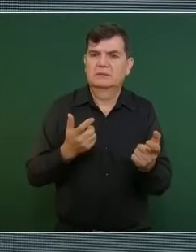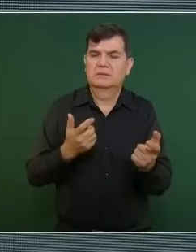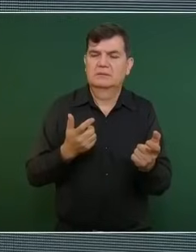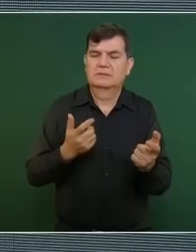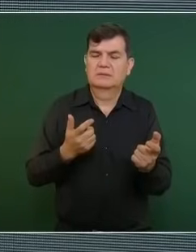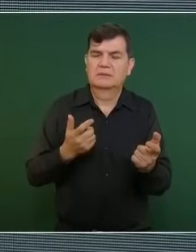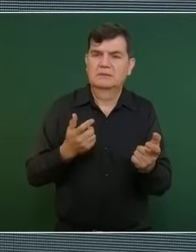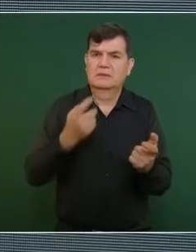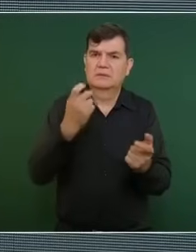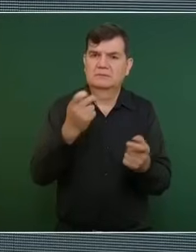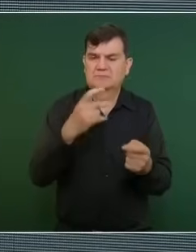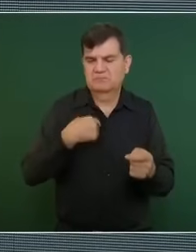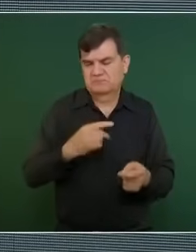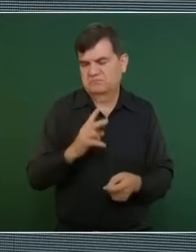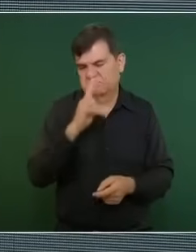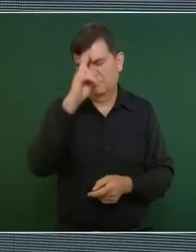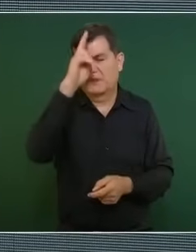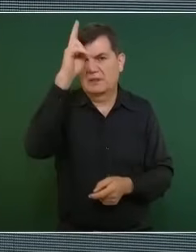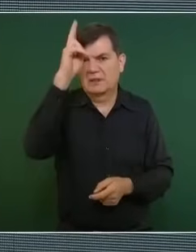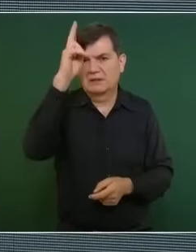y como venganza